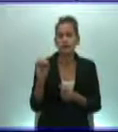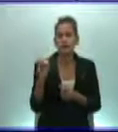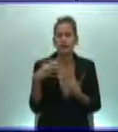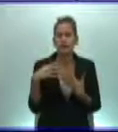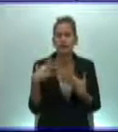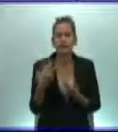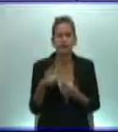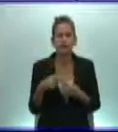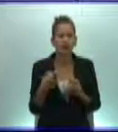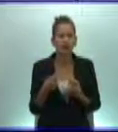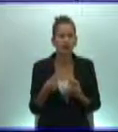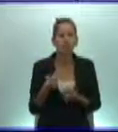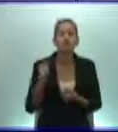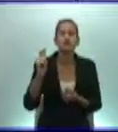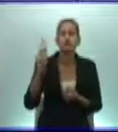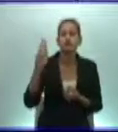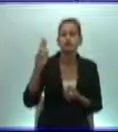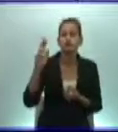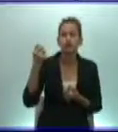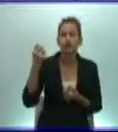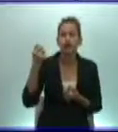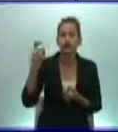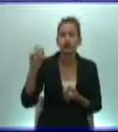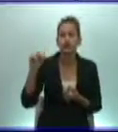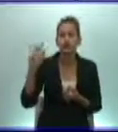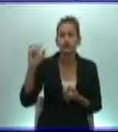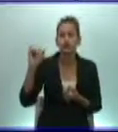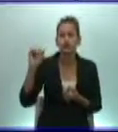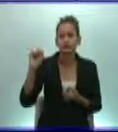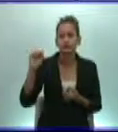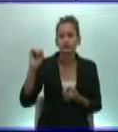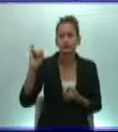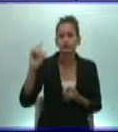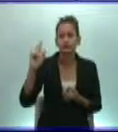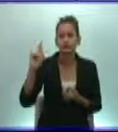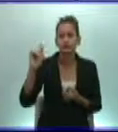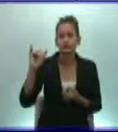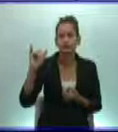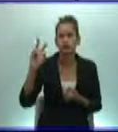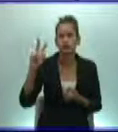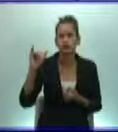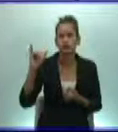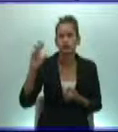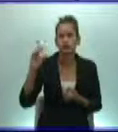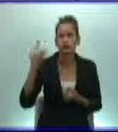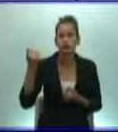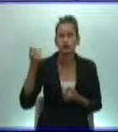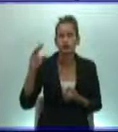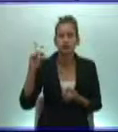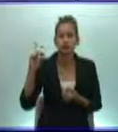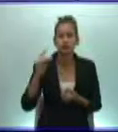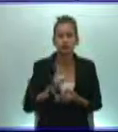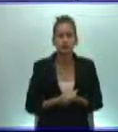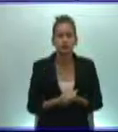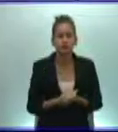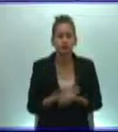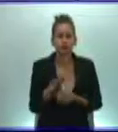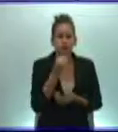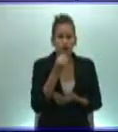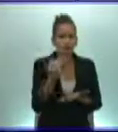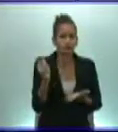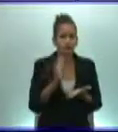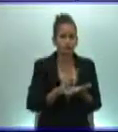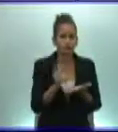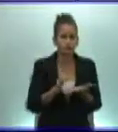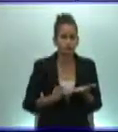porque tienen igual longitud dado por la relación de transitividad. Puedes anotar